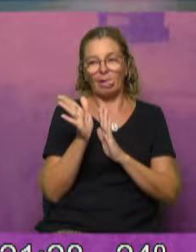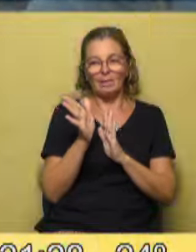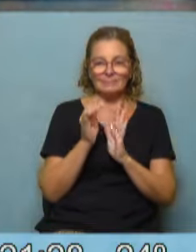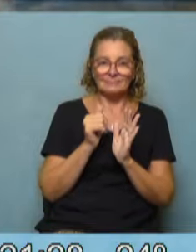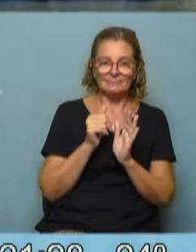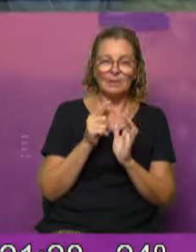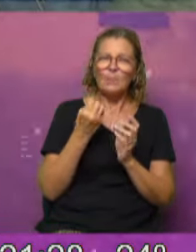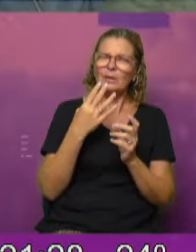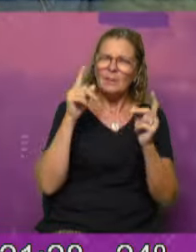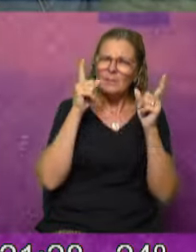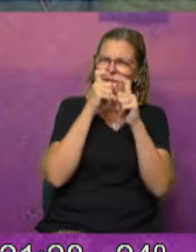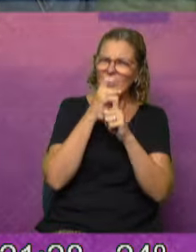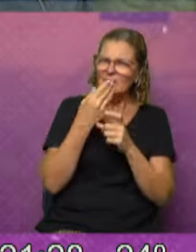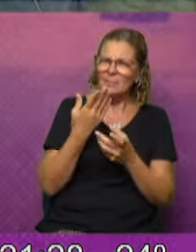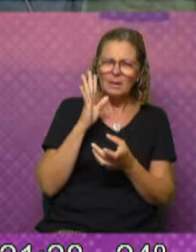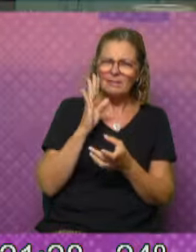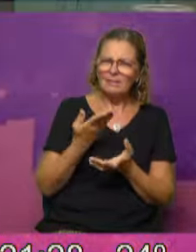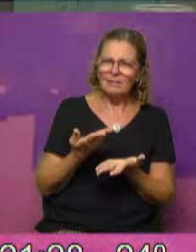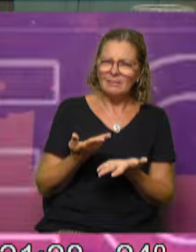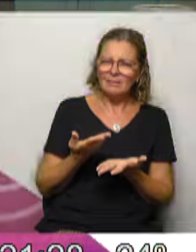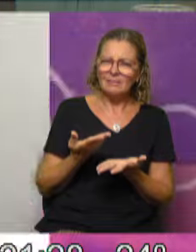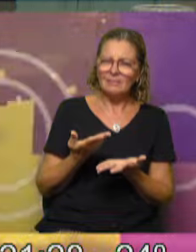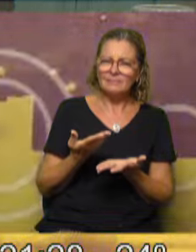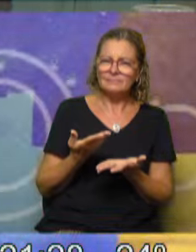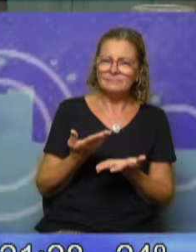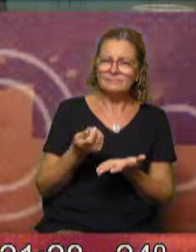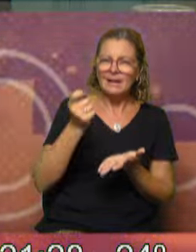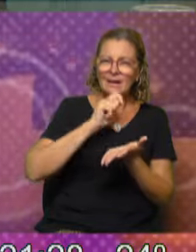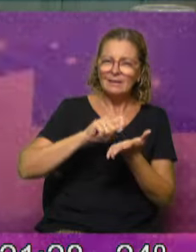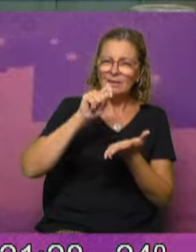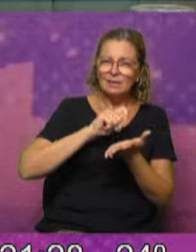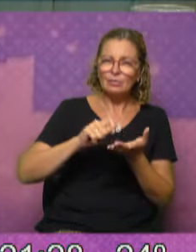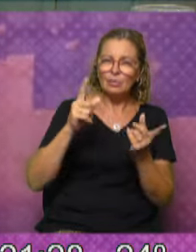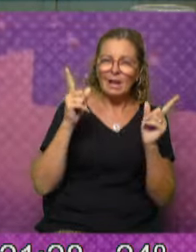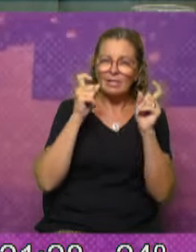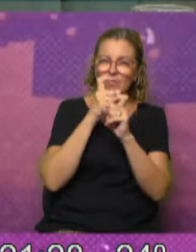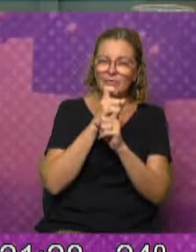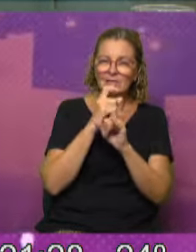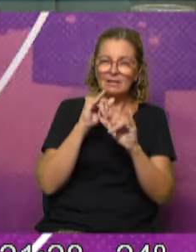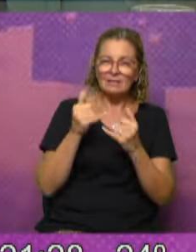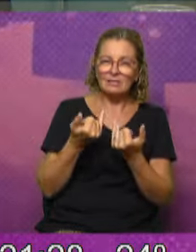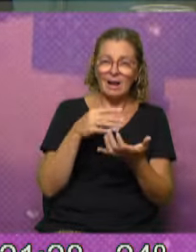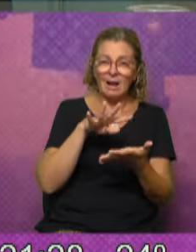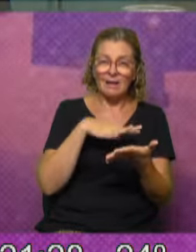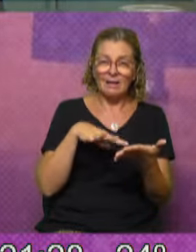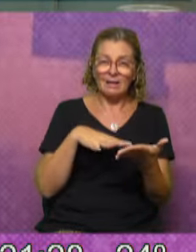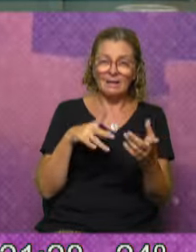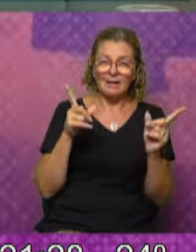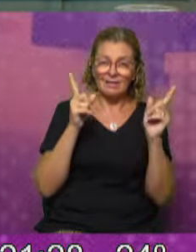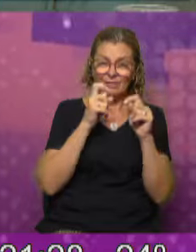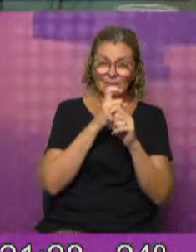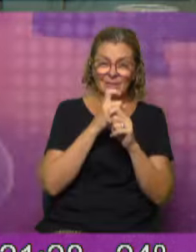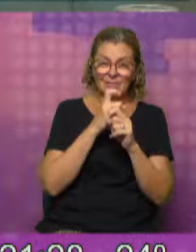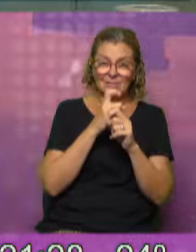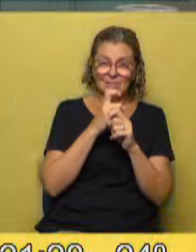parecía difícil? ¿Qué? Tiene la escritura de ella es difícil, ya leerla es compleja y